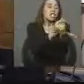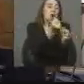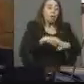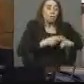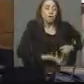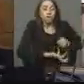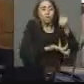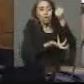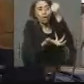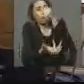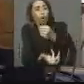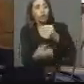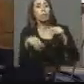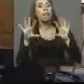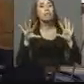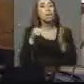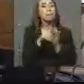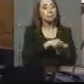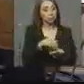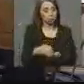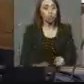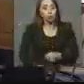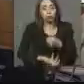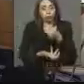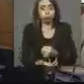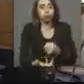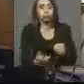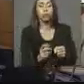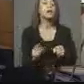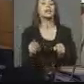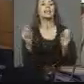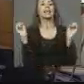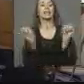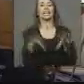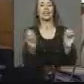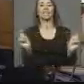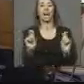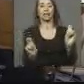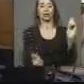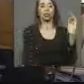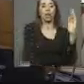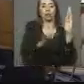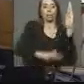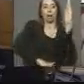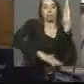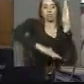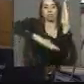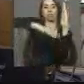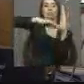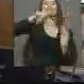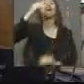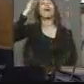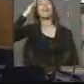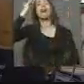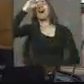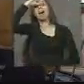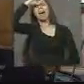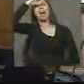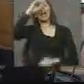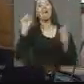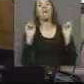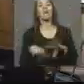más de 10.000 millones de pesos invertidos allí, se suponía era un relleno, eso es lo que creíamos todos, inocentemente. Era un